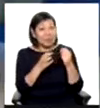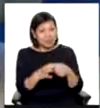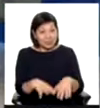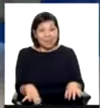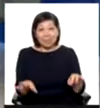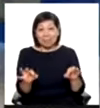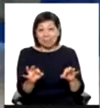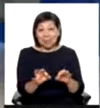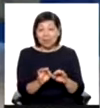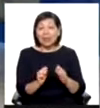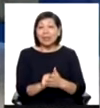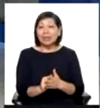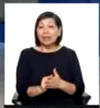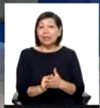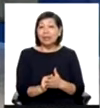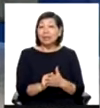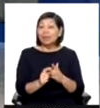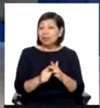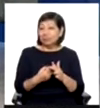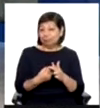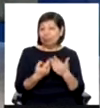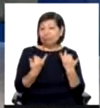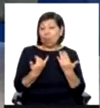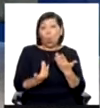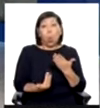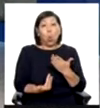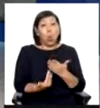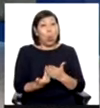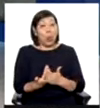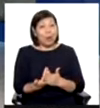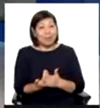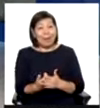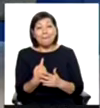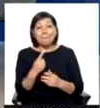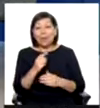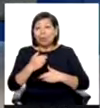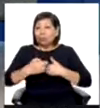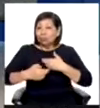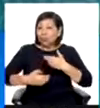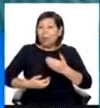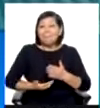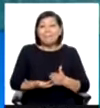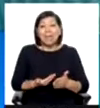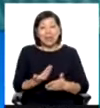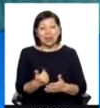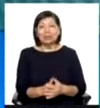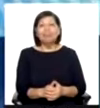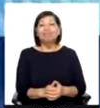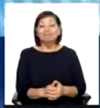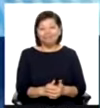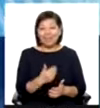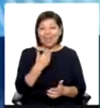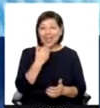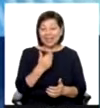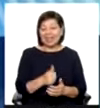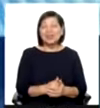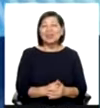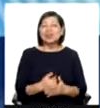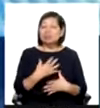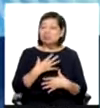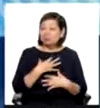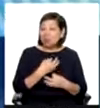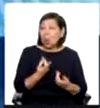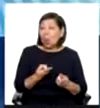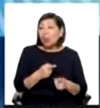importante, en el marco de estas iniciativas de innovaciones para la producción de un mejor producto. Muchas gracias. No, encantado,